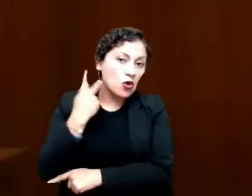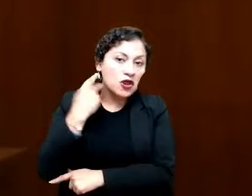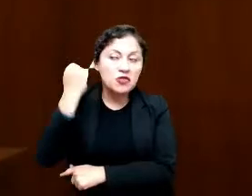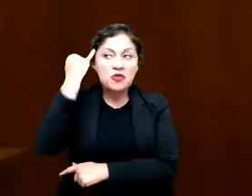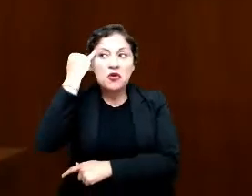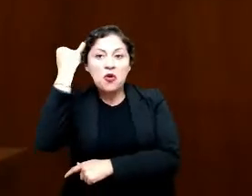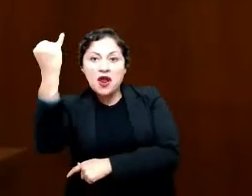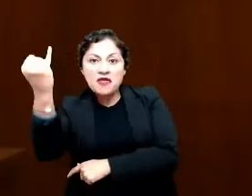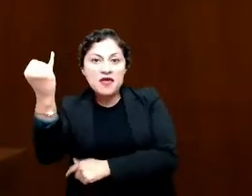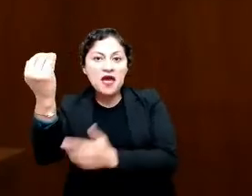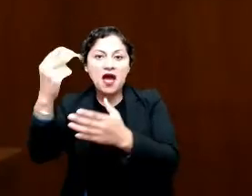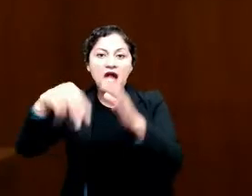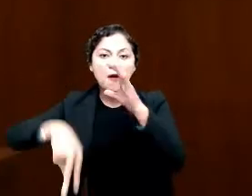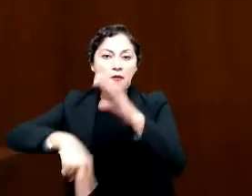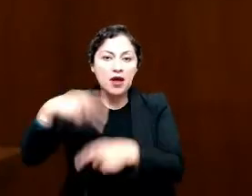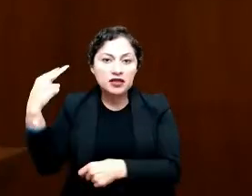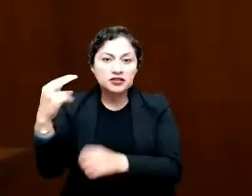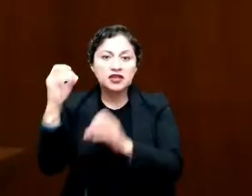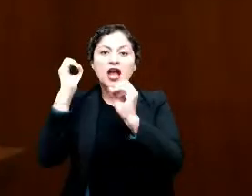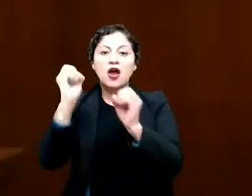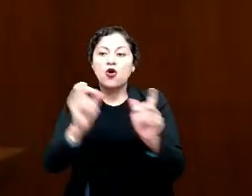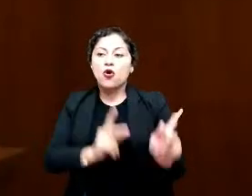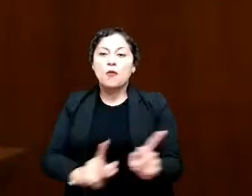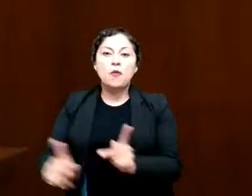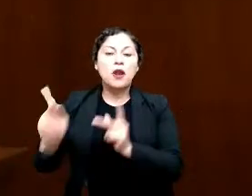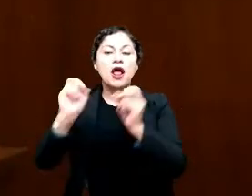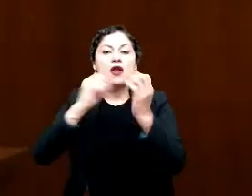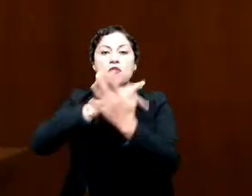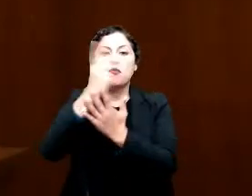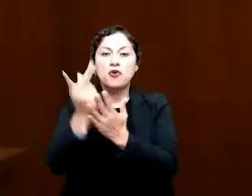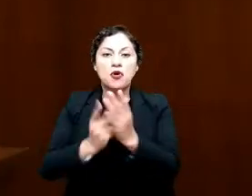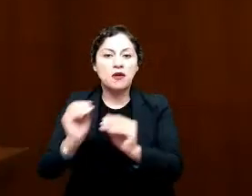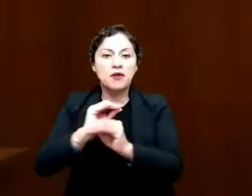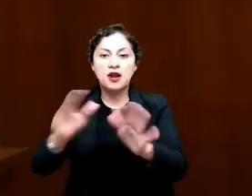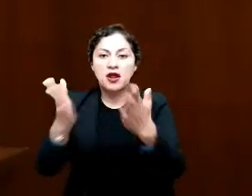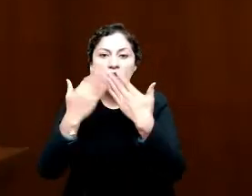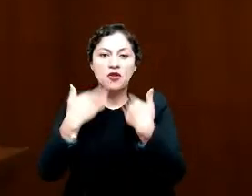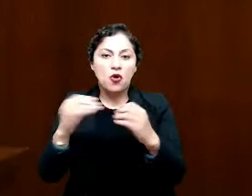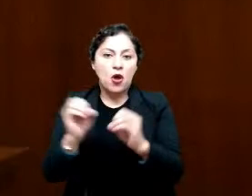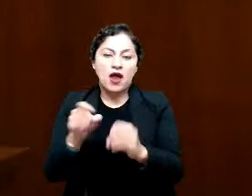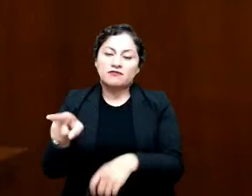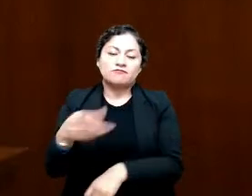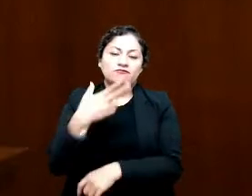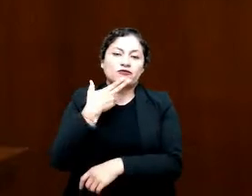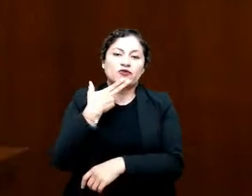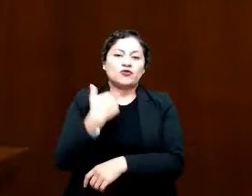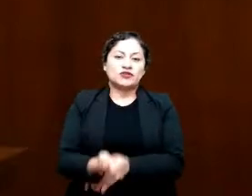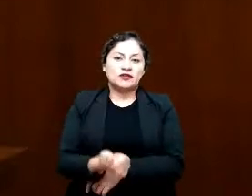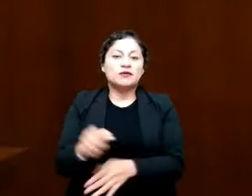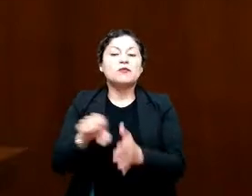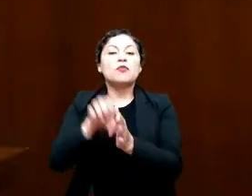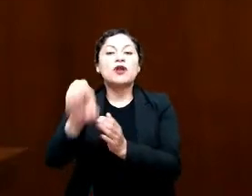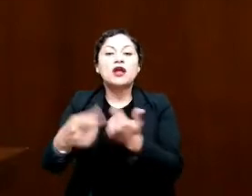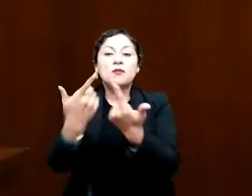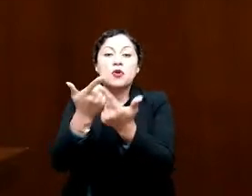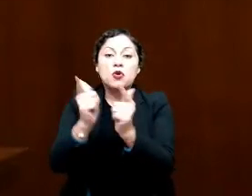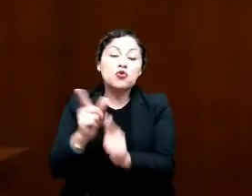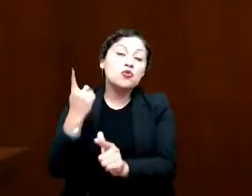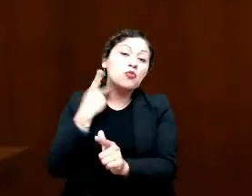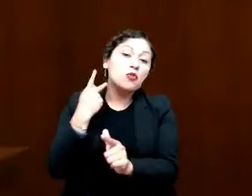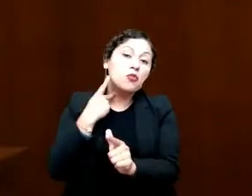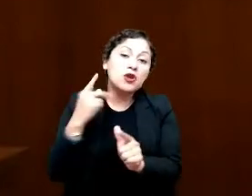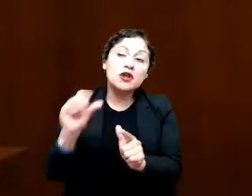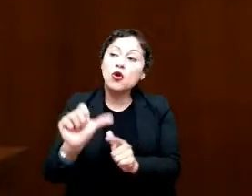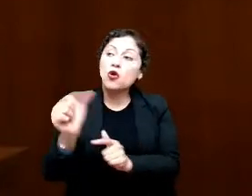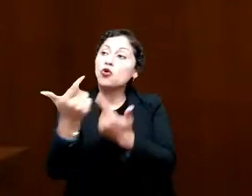sin ideología, sin programas claros de gobierno. Cuando se firman coaliciones para ganar